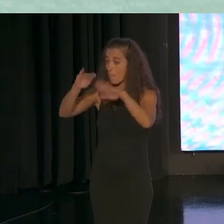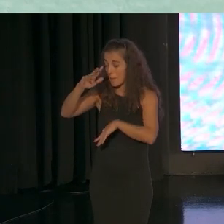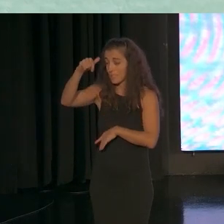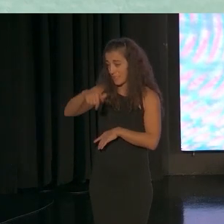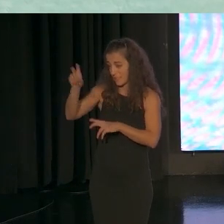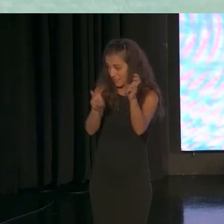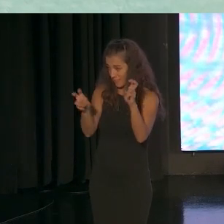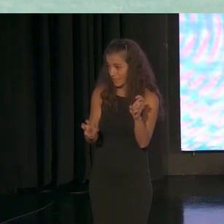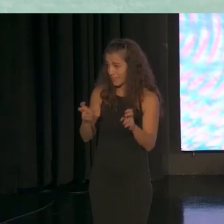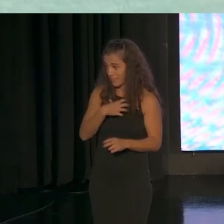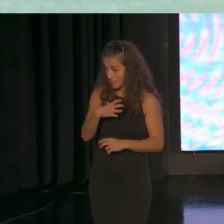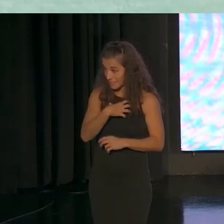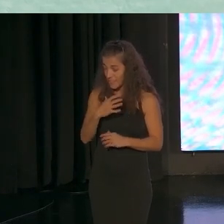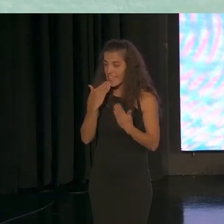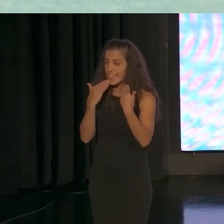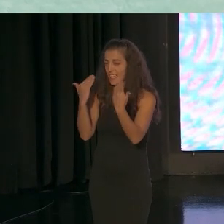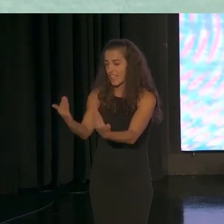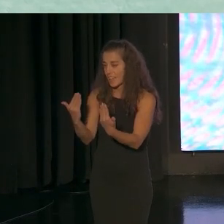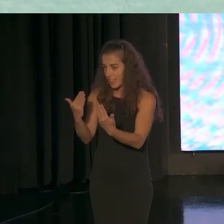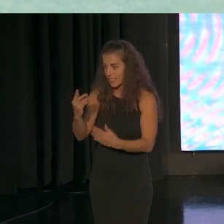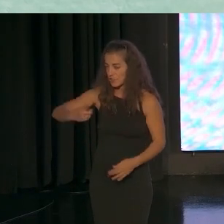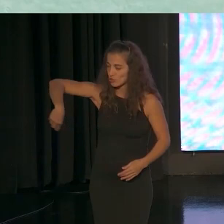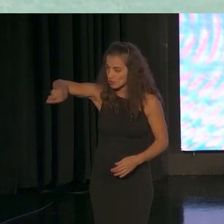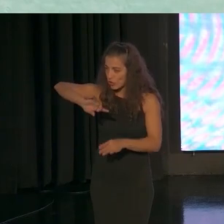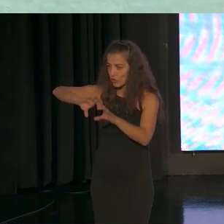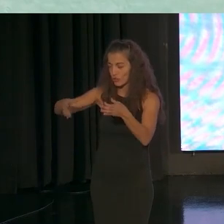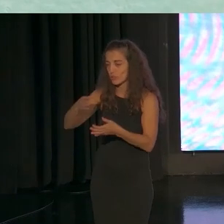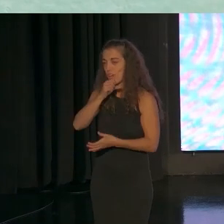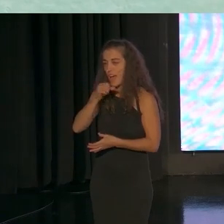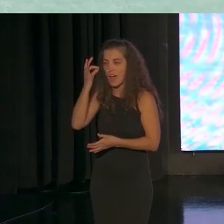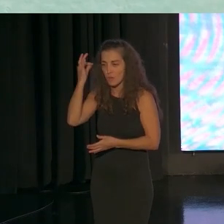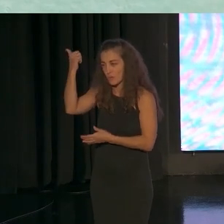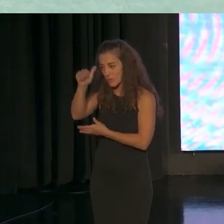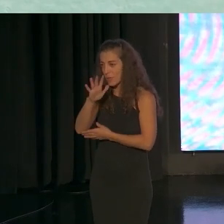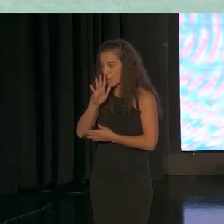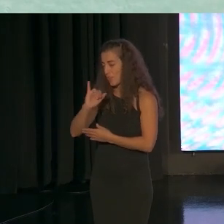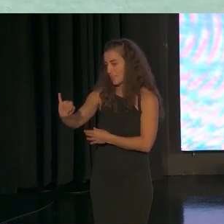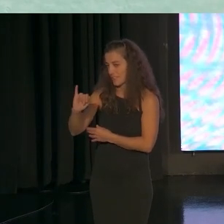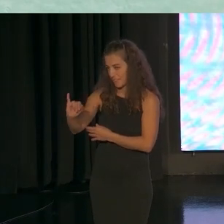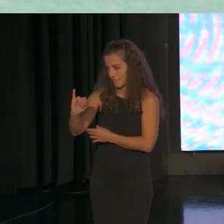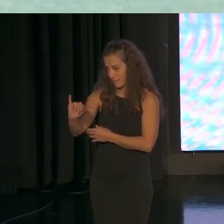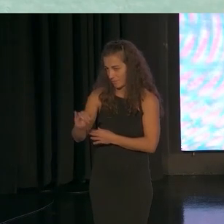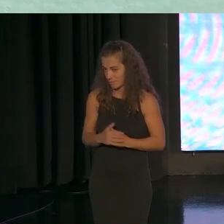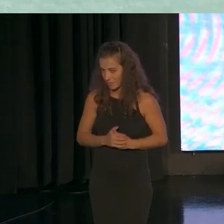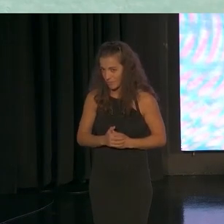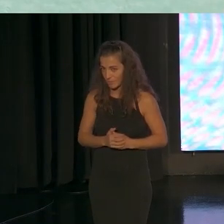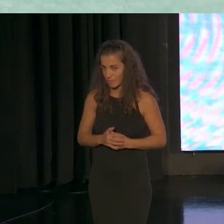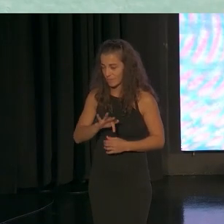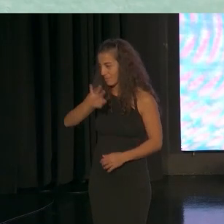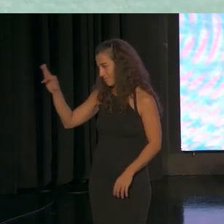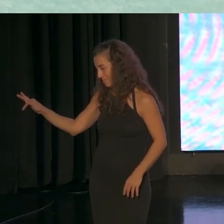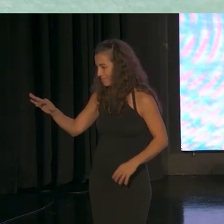podido venir gracias a vosotros abuelos y abuelas por existir toma la